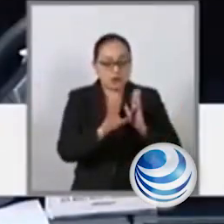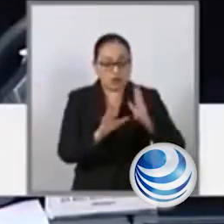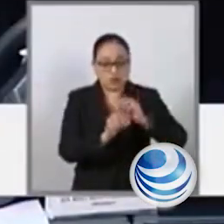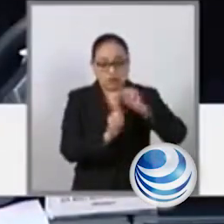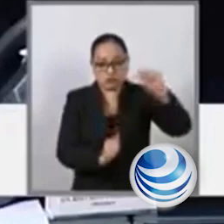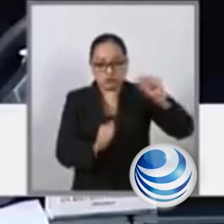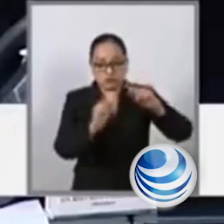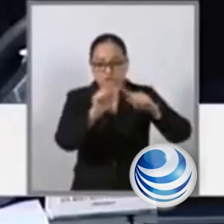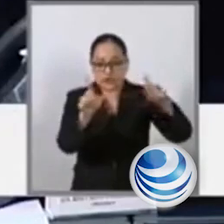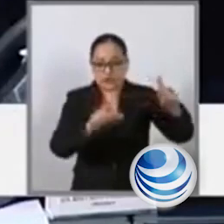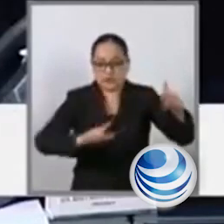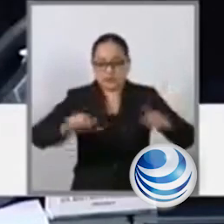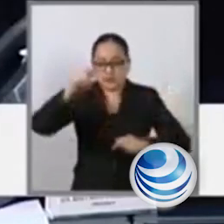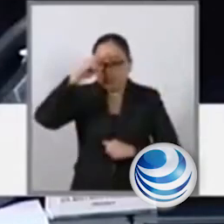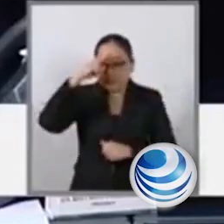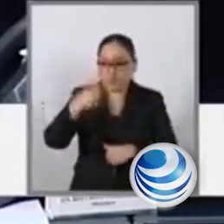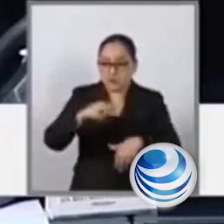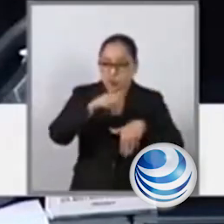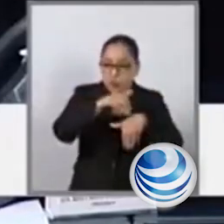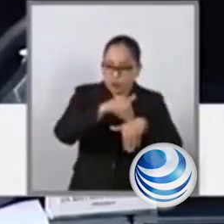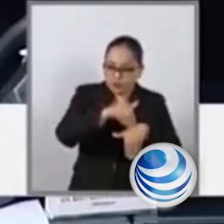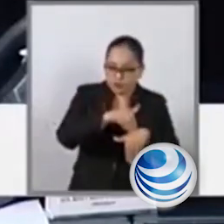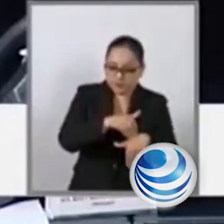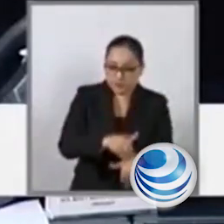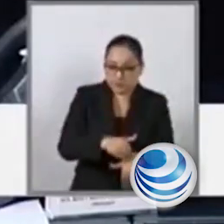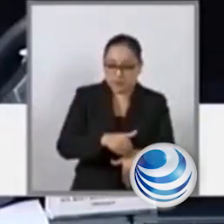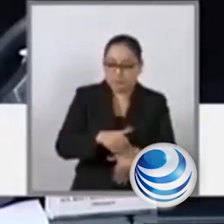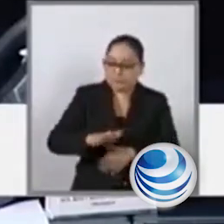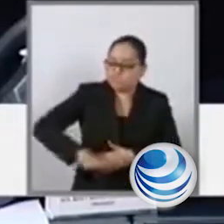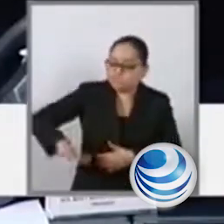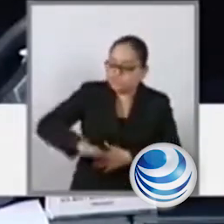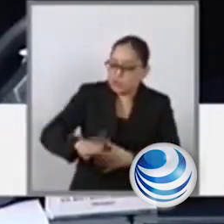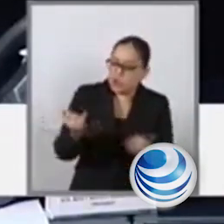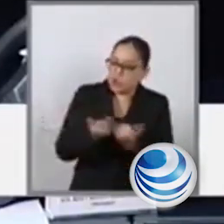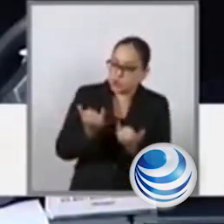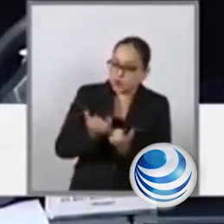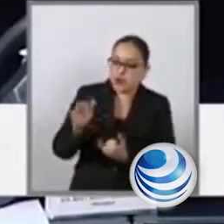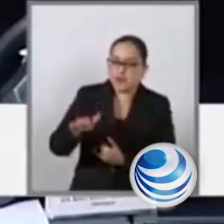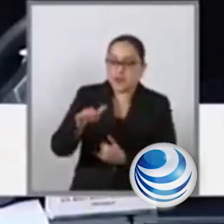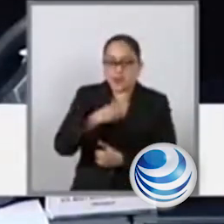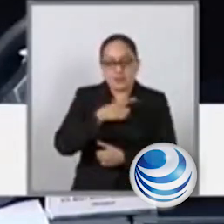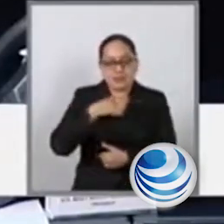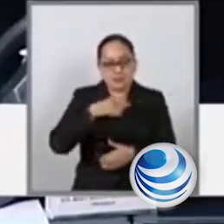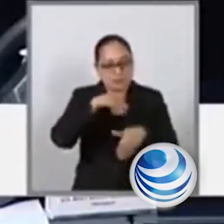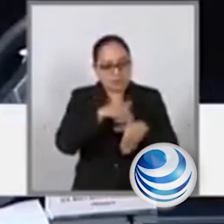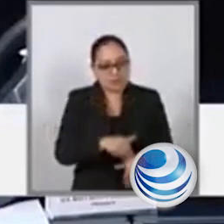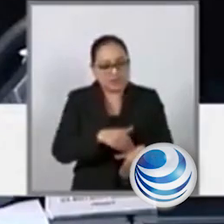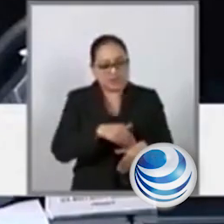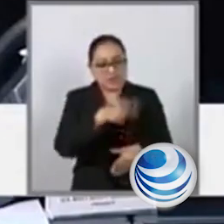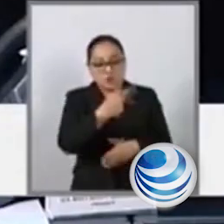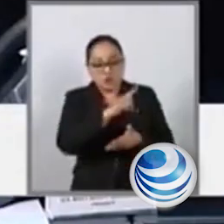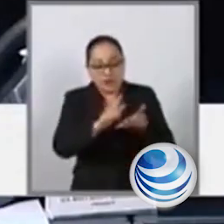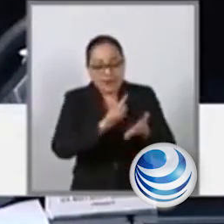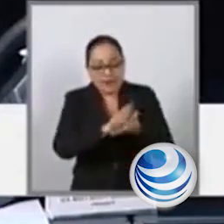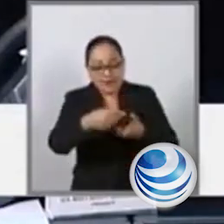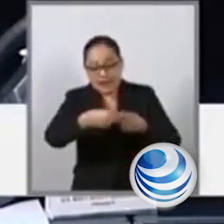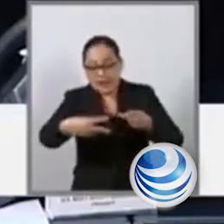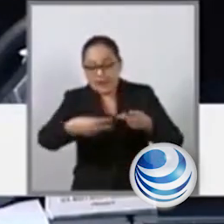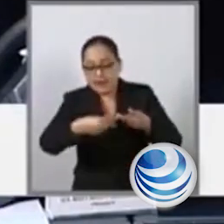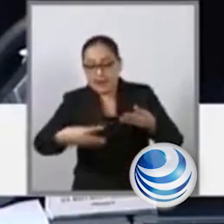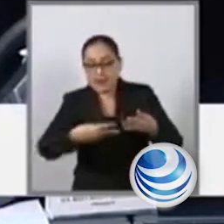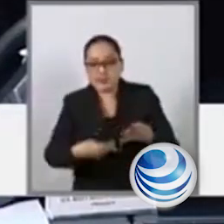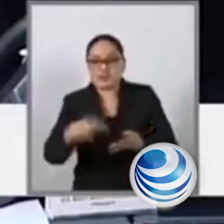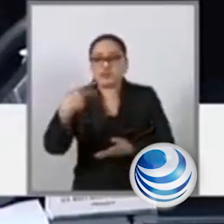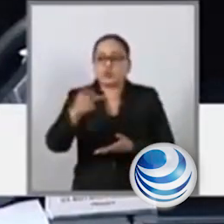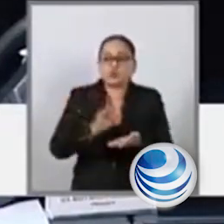la Constitución Política de los Estados Unidos Mexicanos, las leyes que de ella emanen, y desempeñar